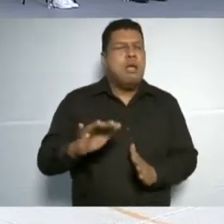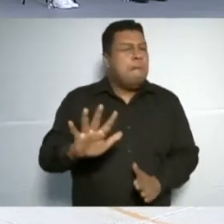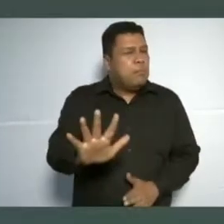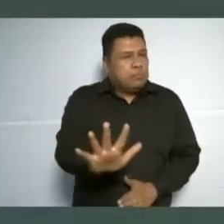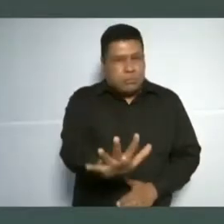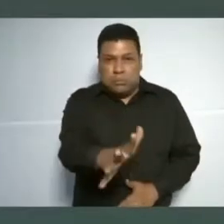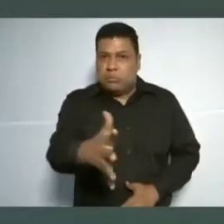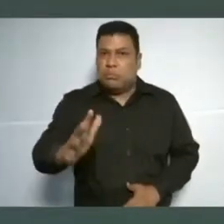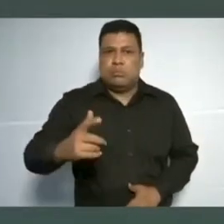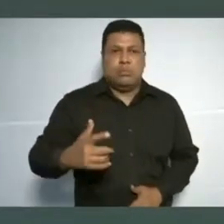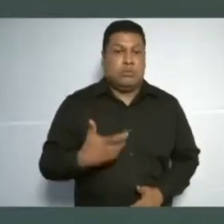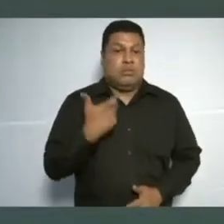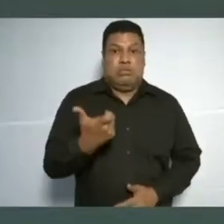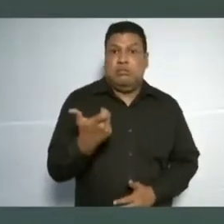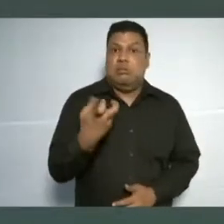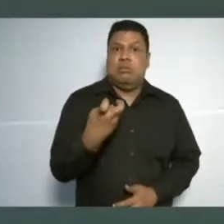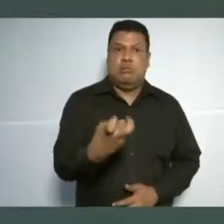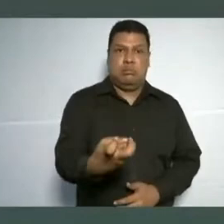estimado,